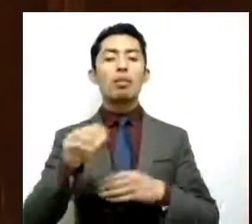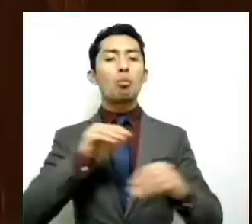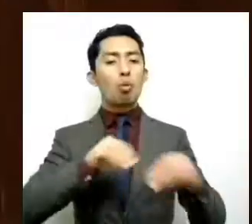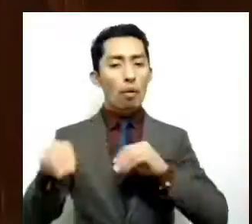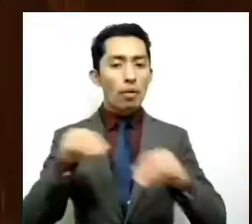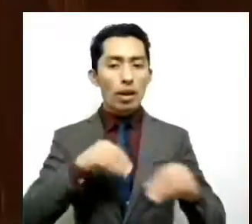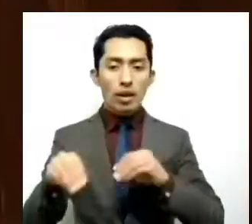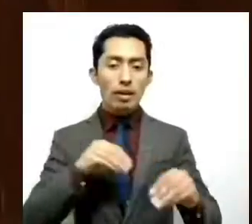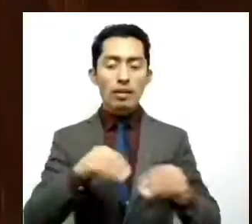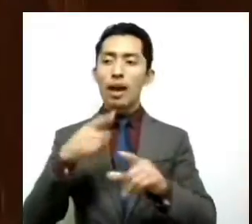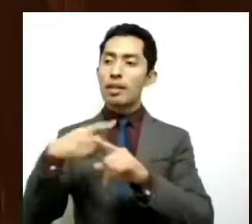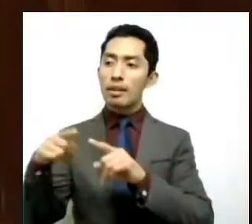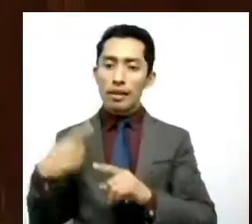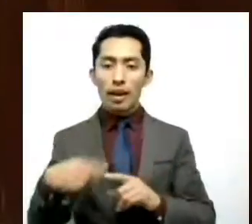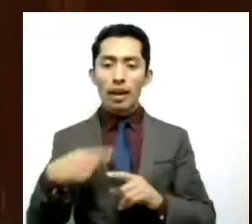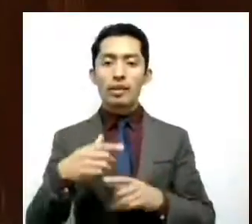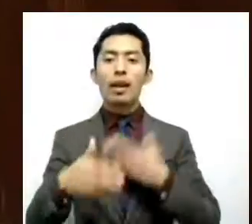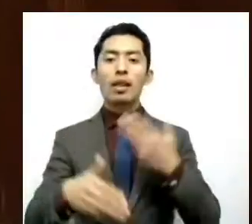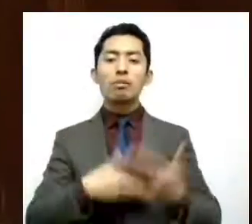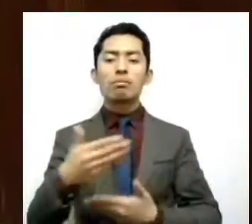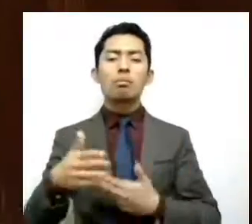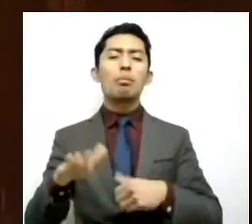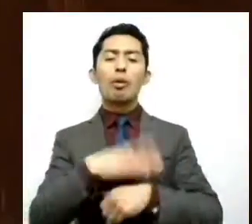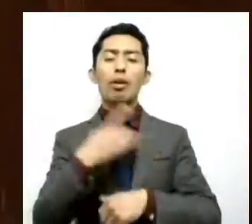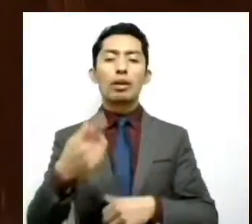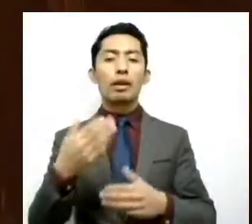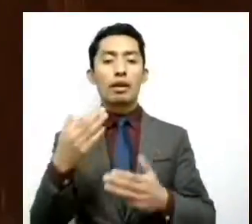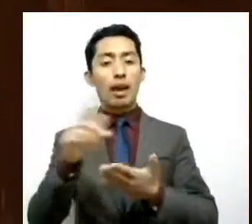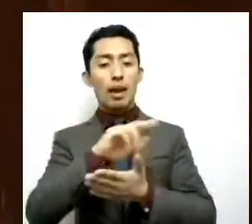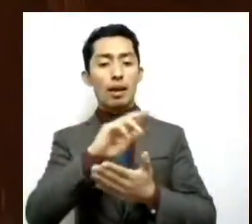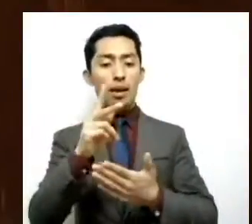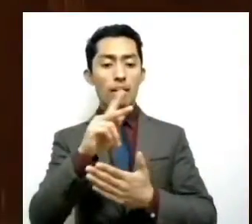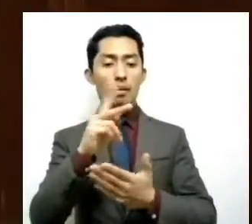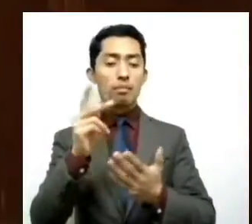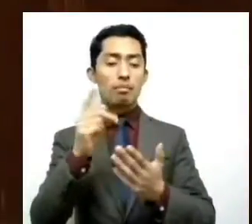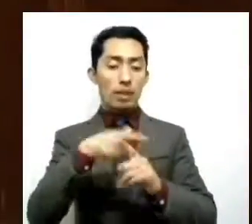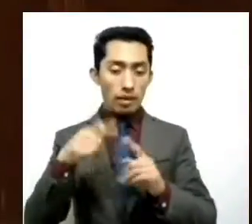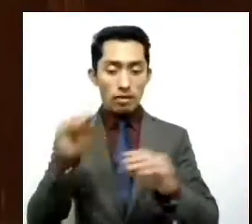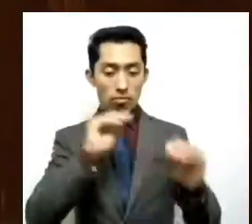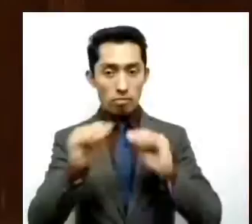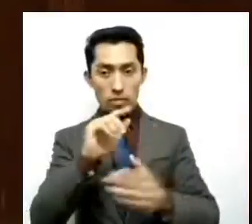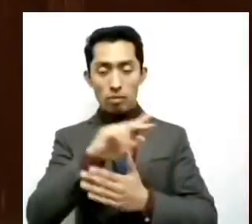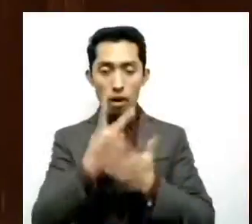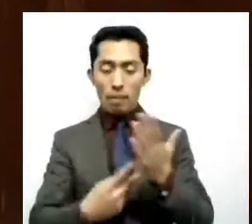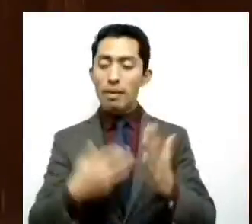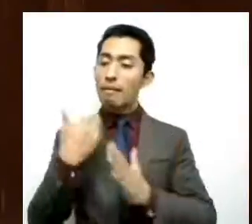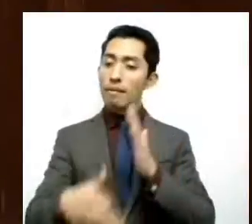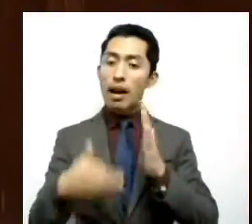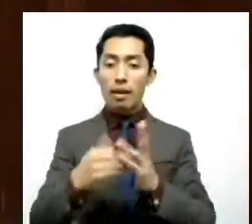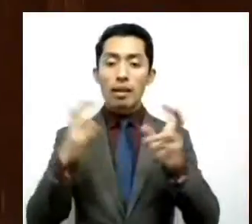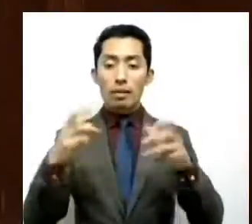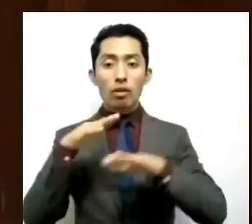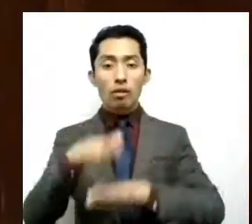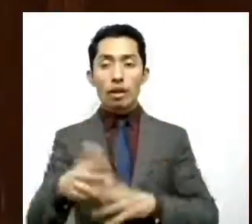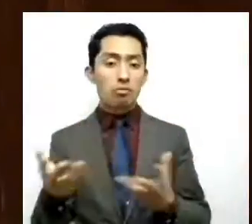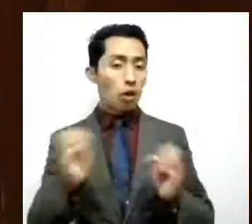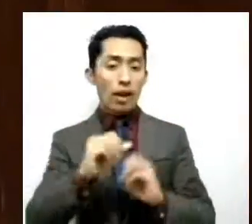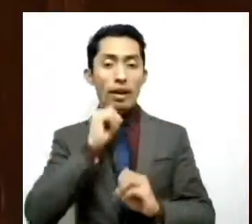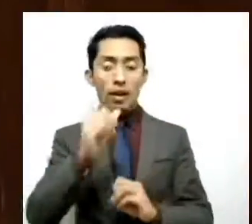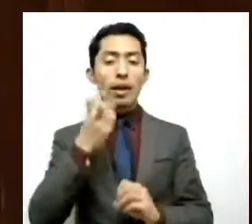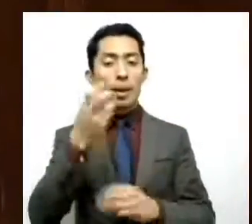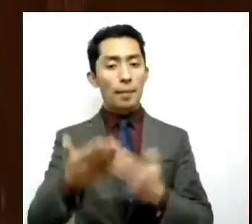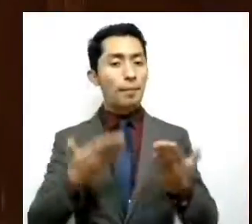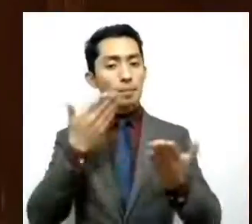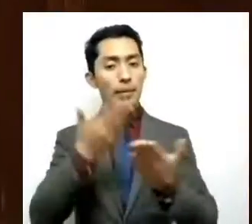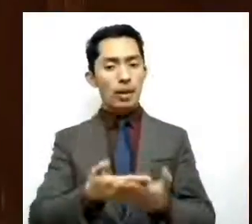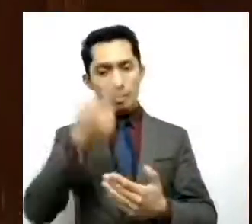es resultado del abandono de políticas integrales de esta materia, por lo que le solicitamos que se tomen